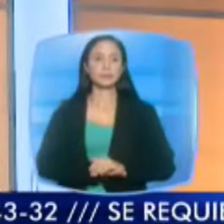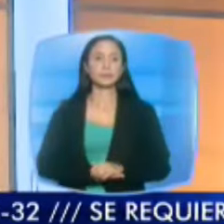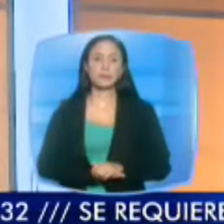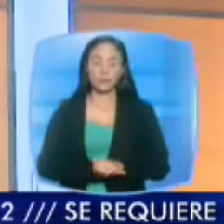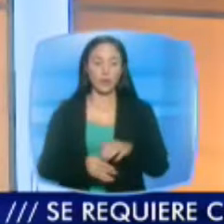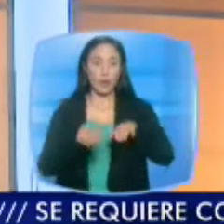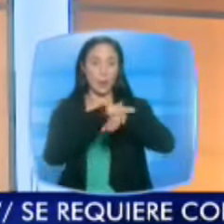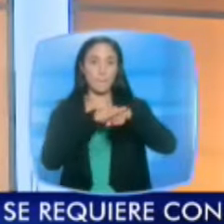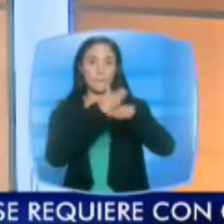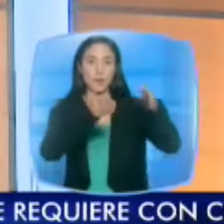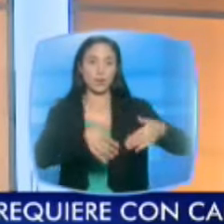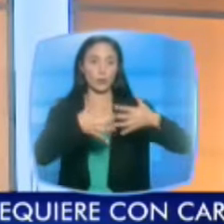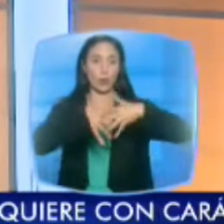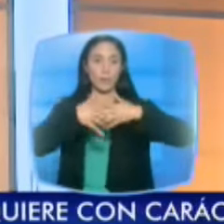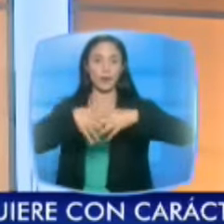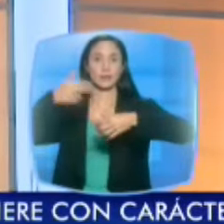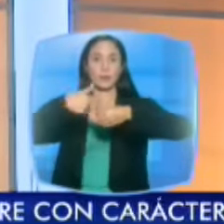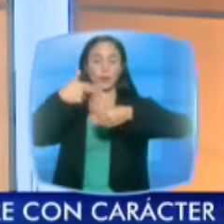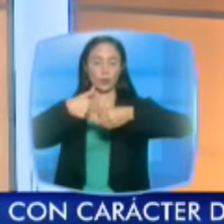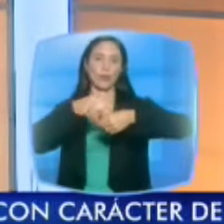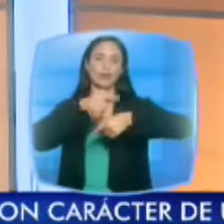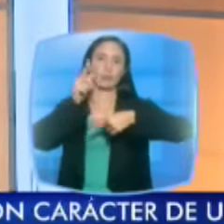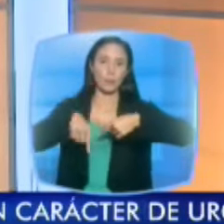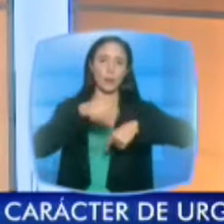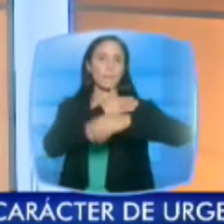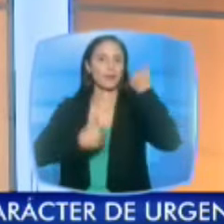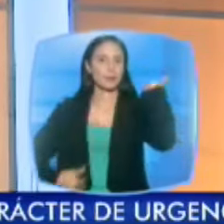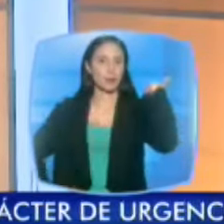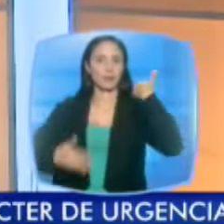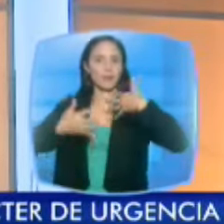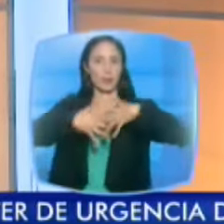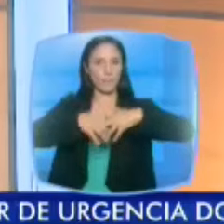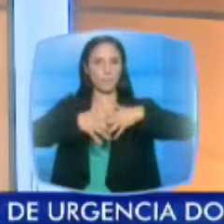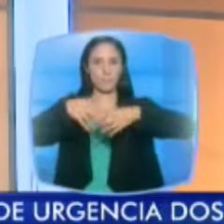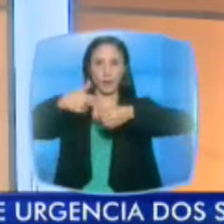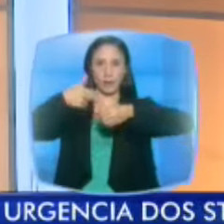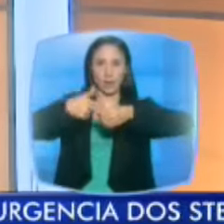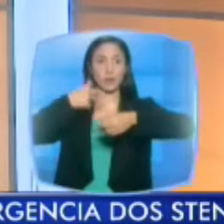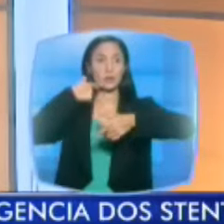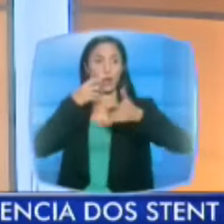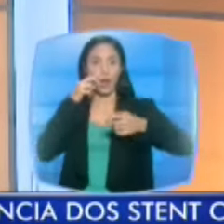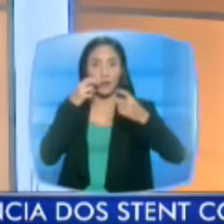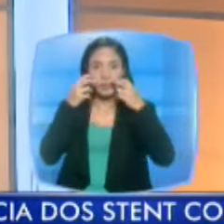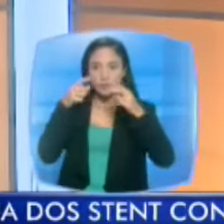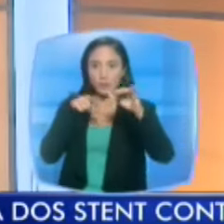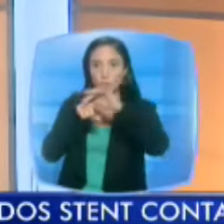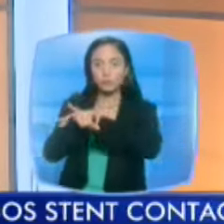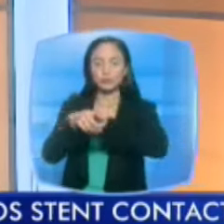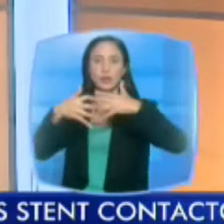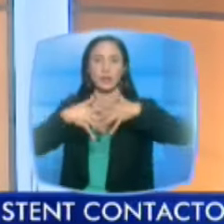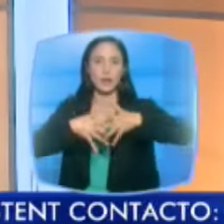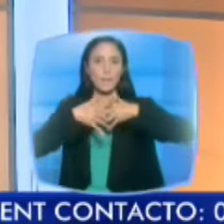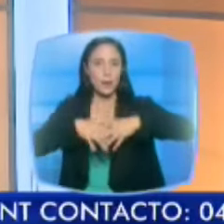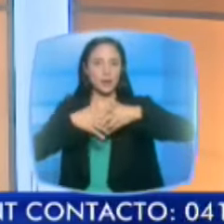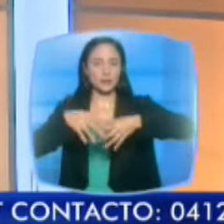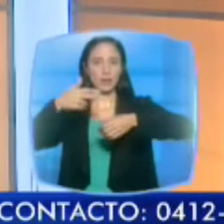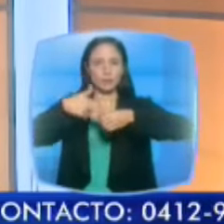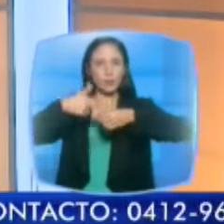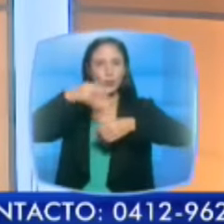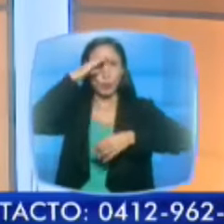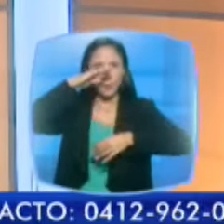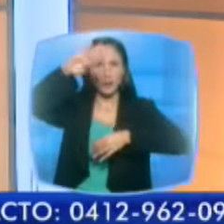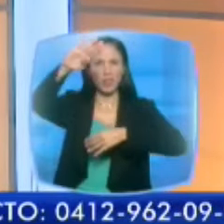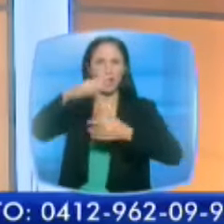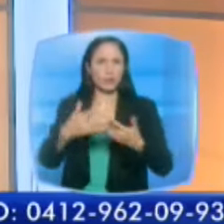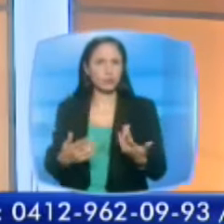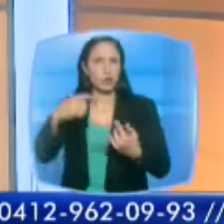El ministro de Petróleo y presidente de PDVSA, Rafael Tellechea, recibió la visita de una delegación de la estatal Petróleos Mexicanos, esto con el